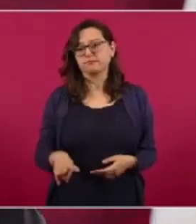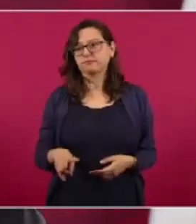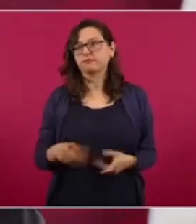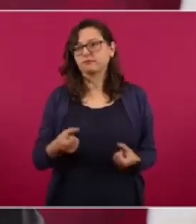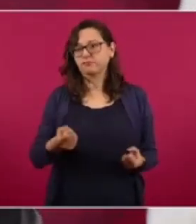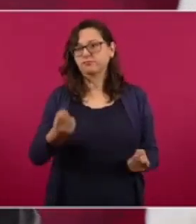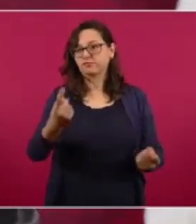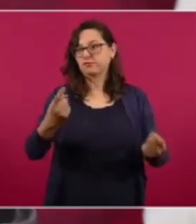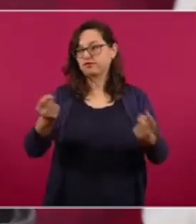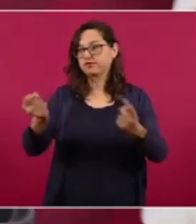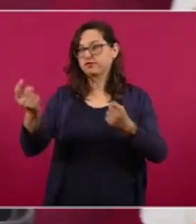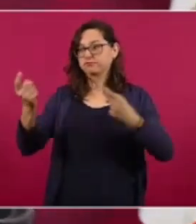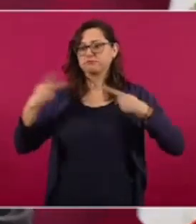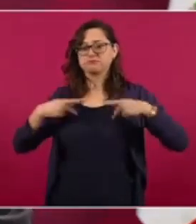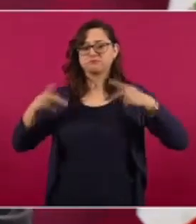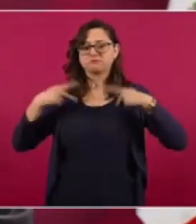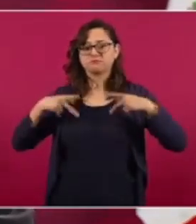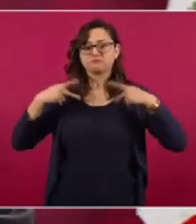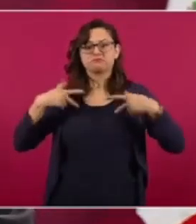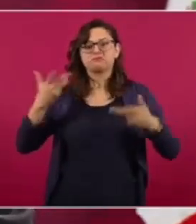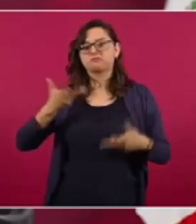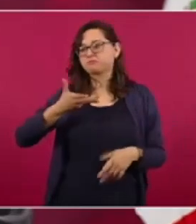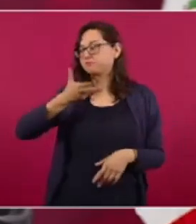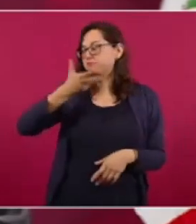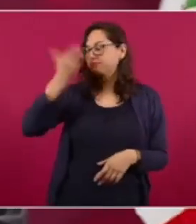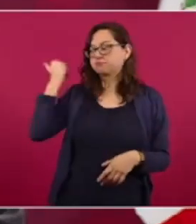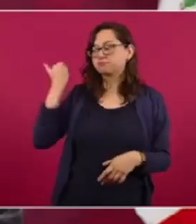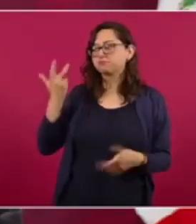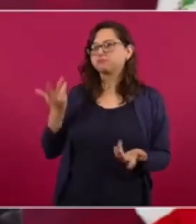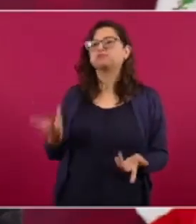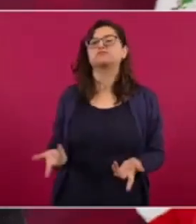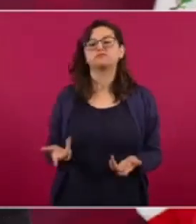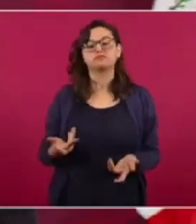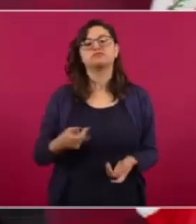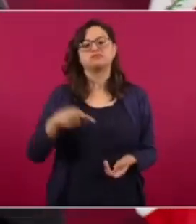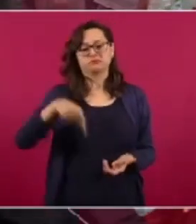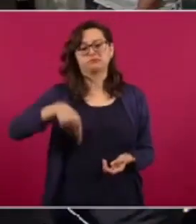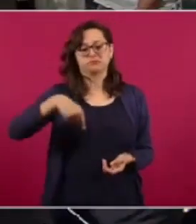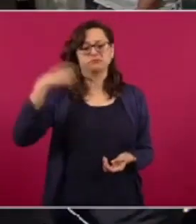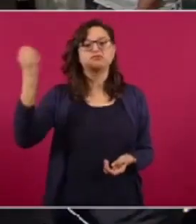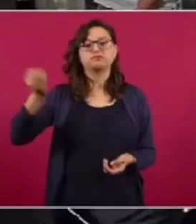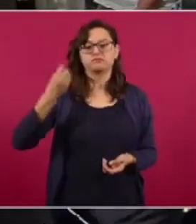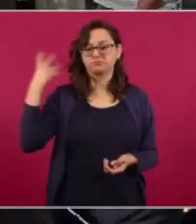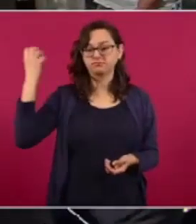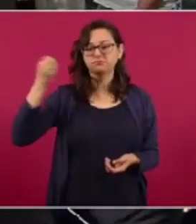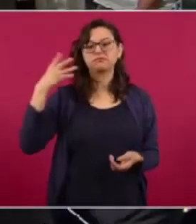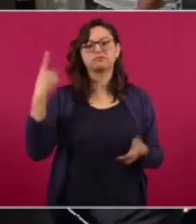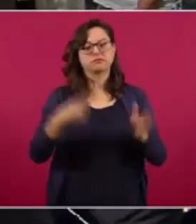ven o escuchan esta conferencia, vamos a